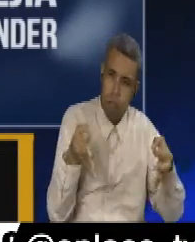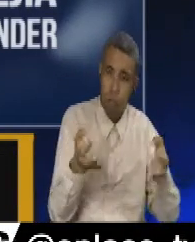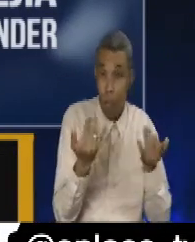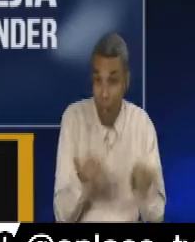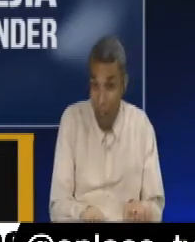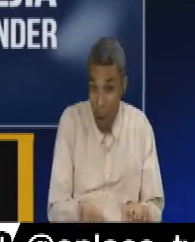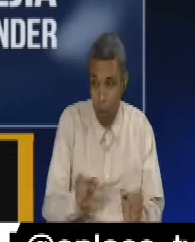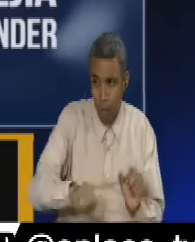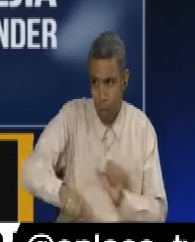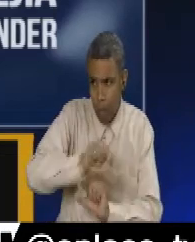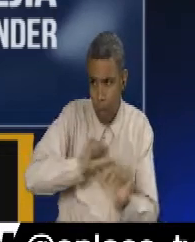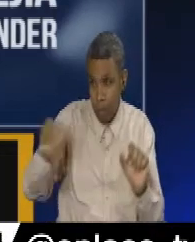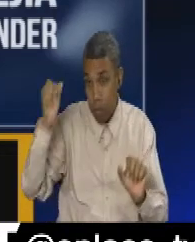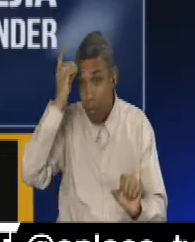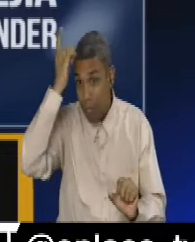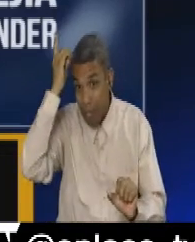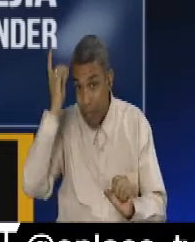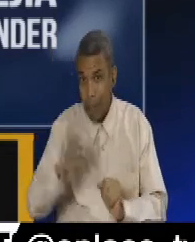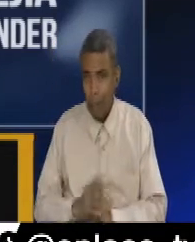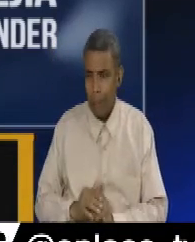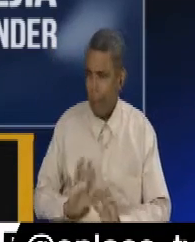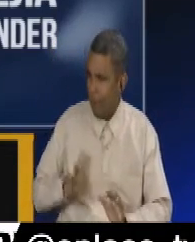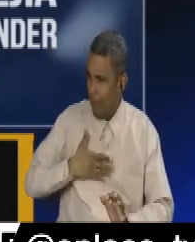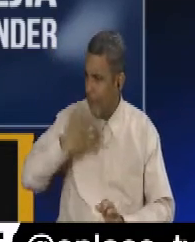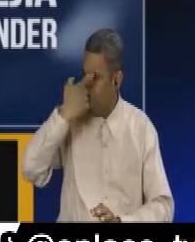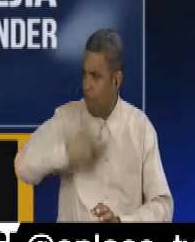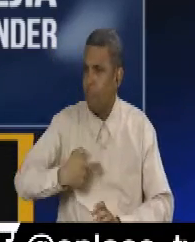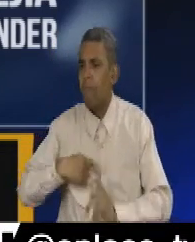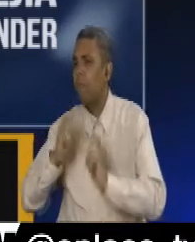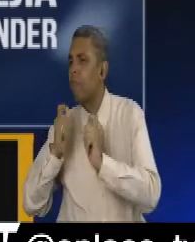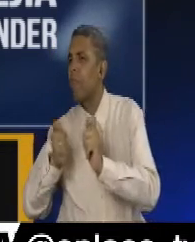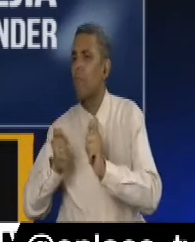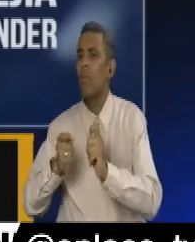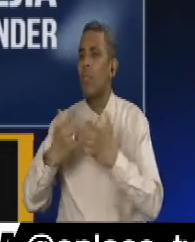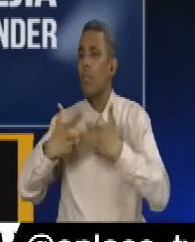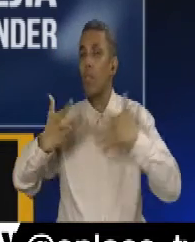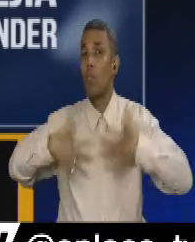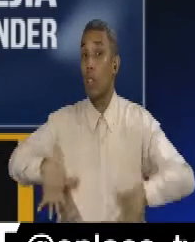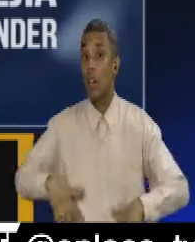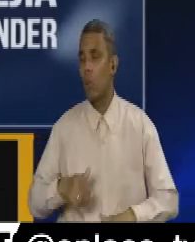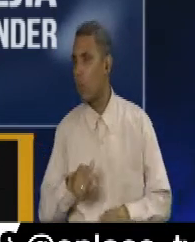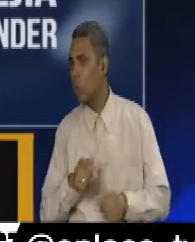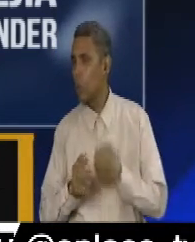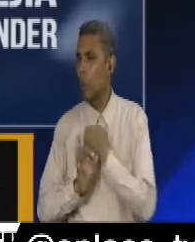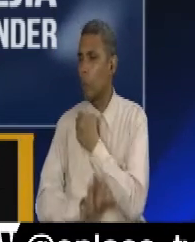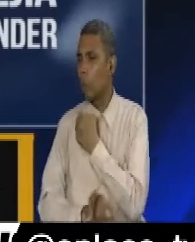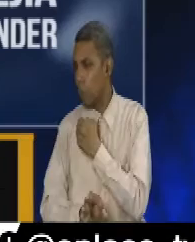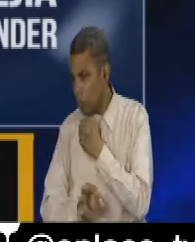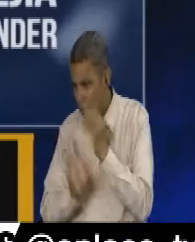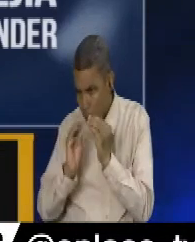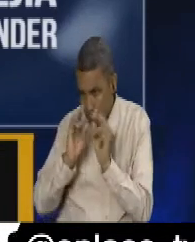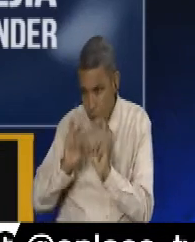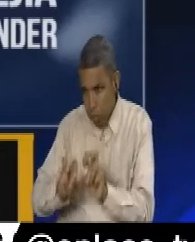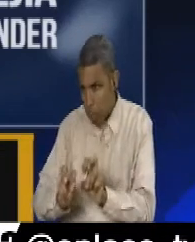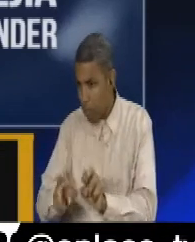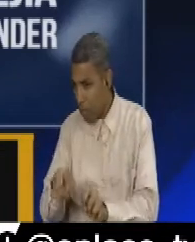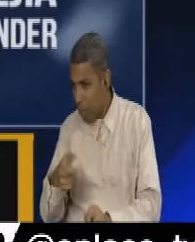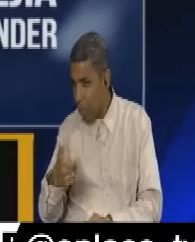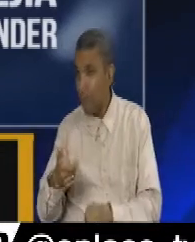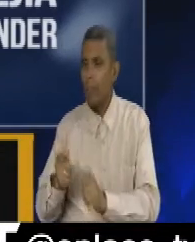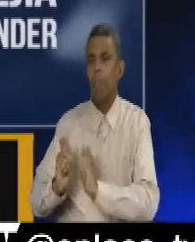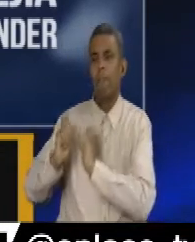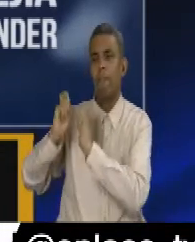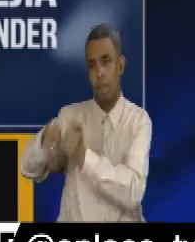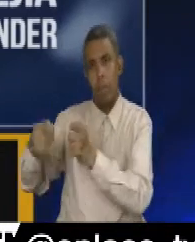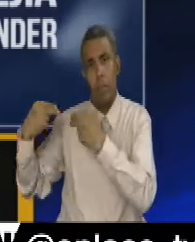estos recursos son recursos del orden nacional, que si se llega a declarar